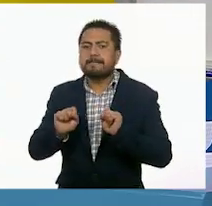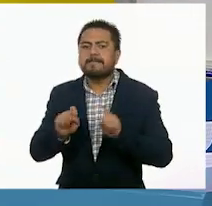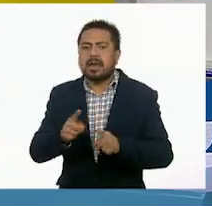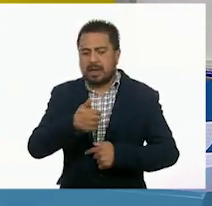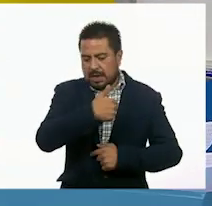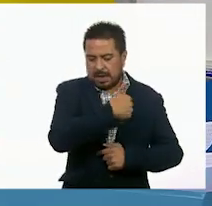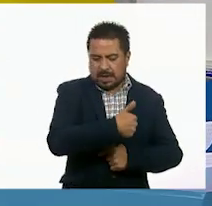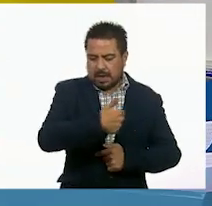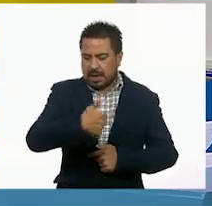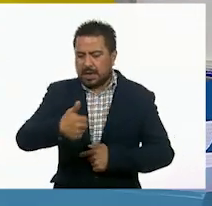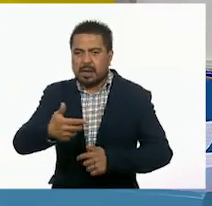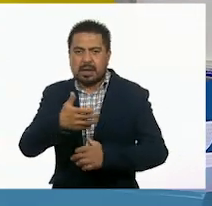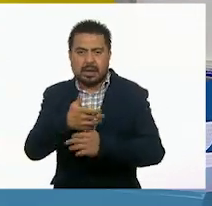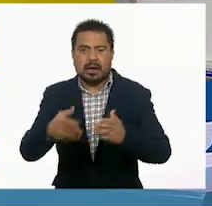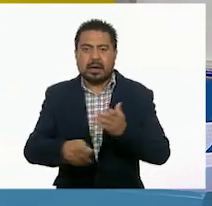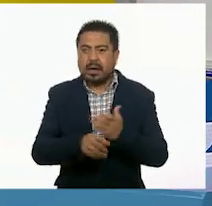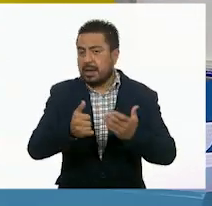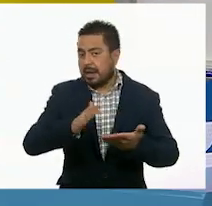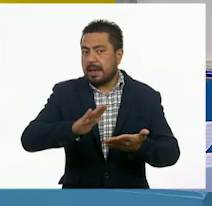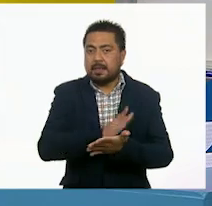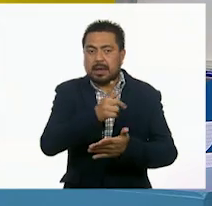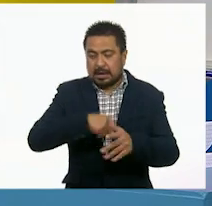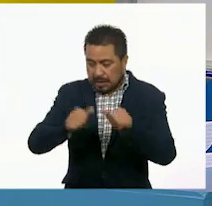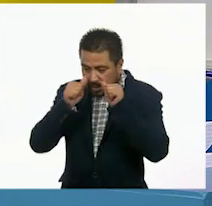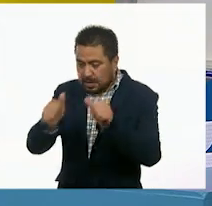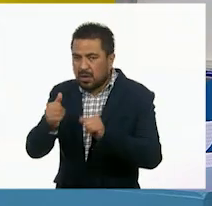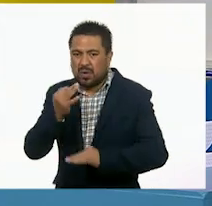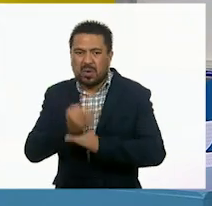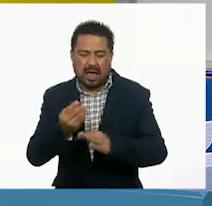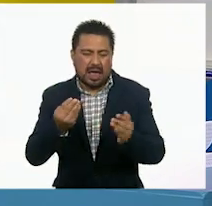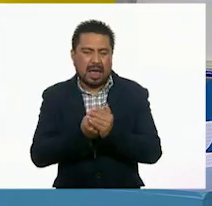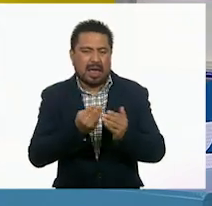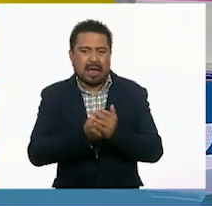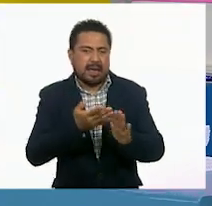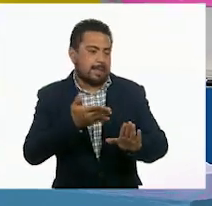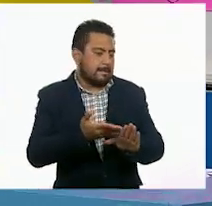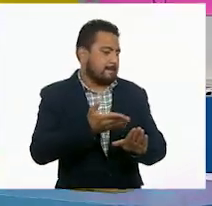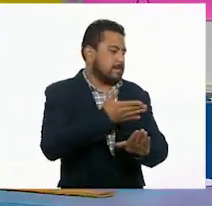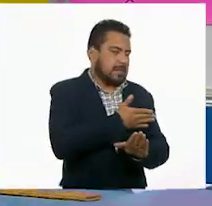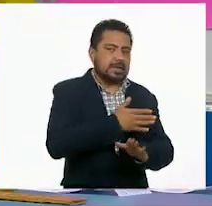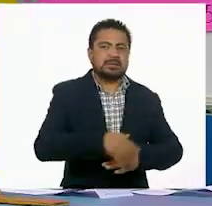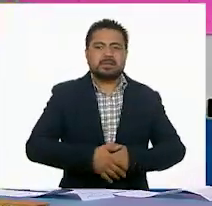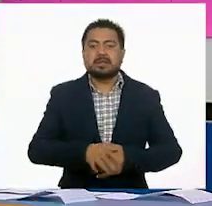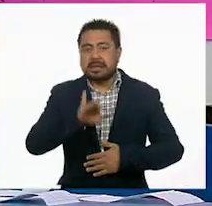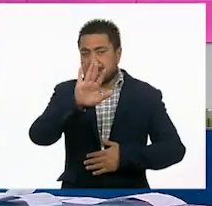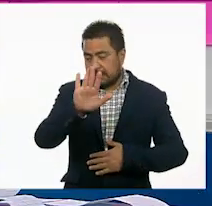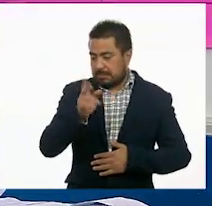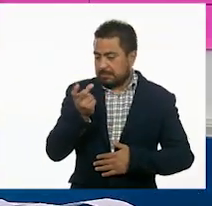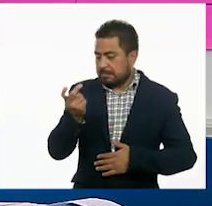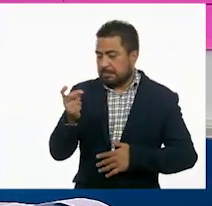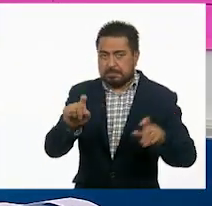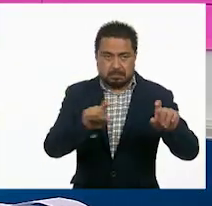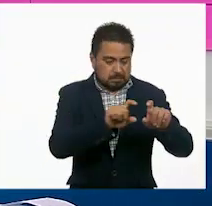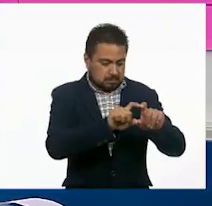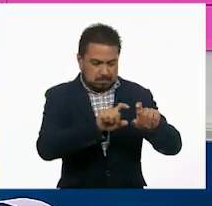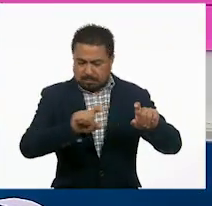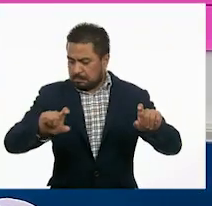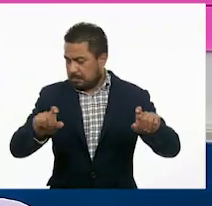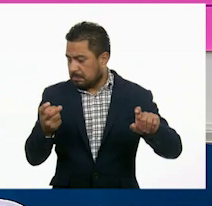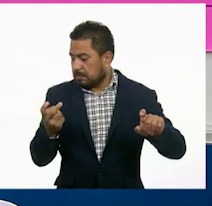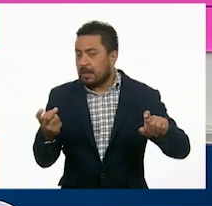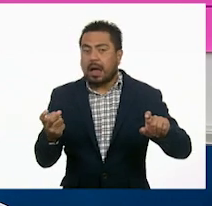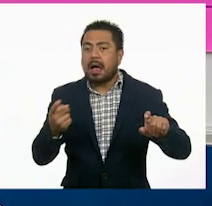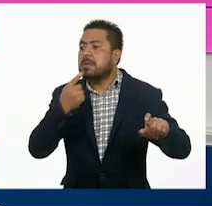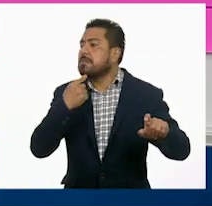cada uno de los segmentos? Y atendiendo lo que vimos en la clase pasada. Si este segmento